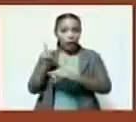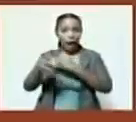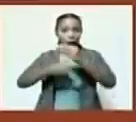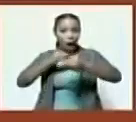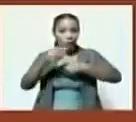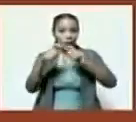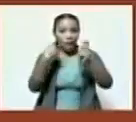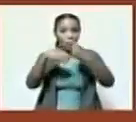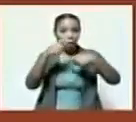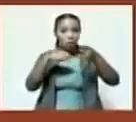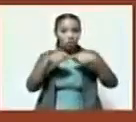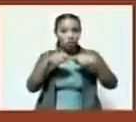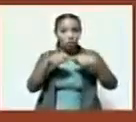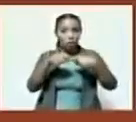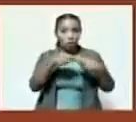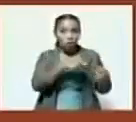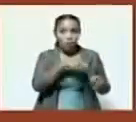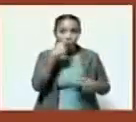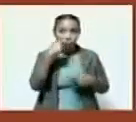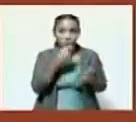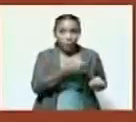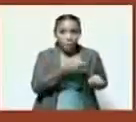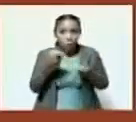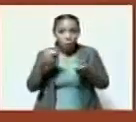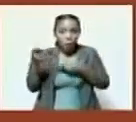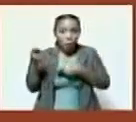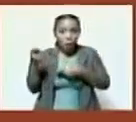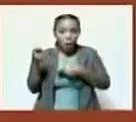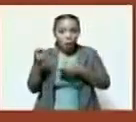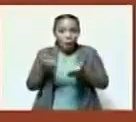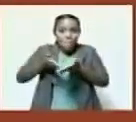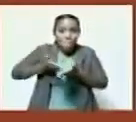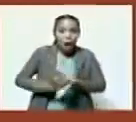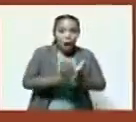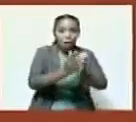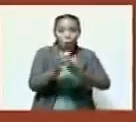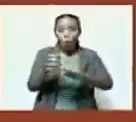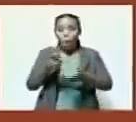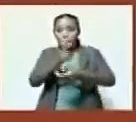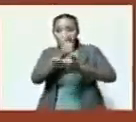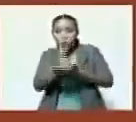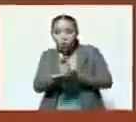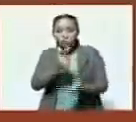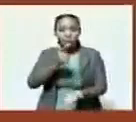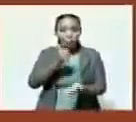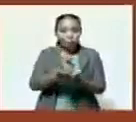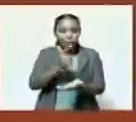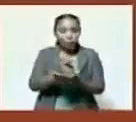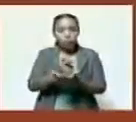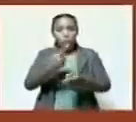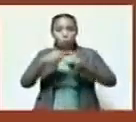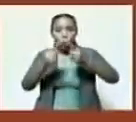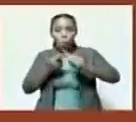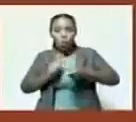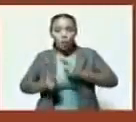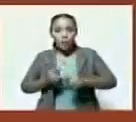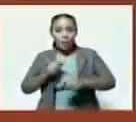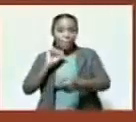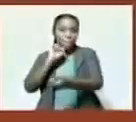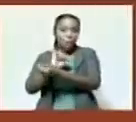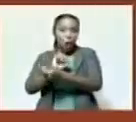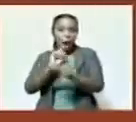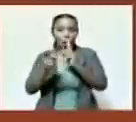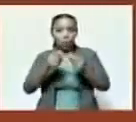dedicadas al negocio del narcotráfico, embarcaciones con municiones, con armamento, detención también de